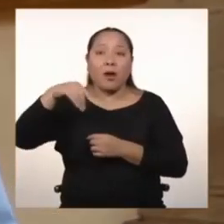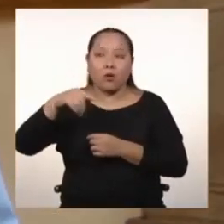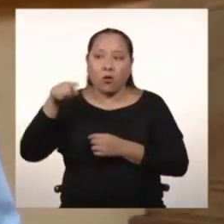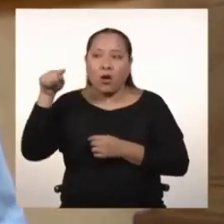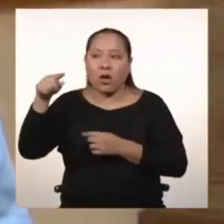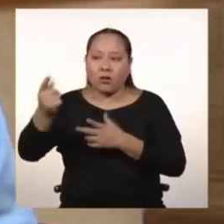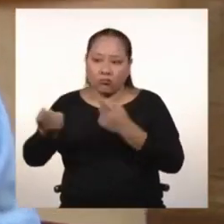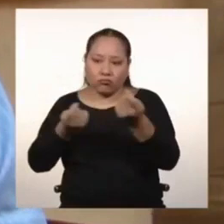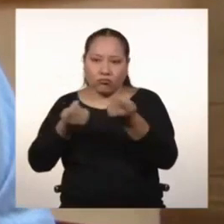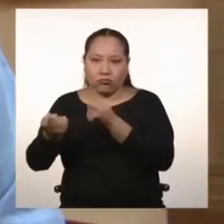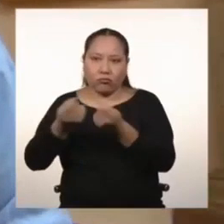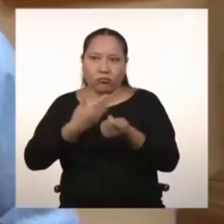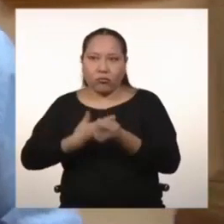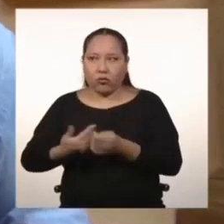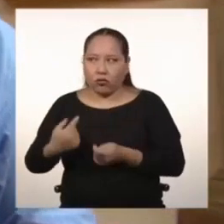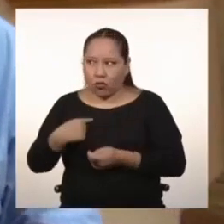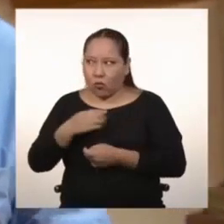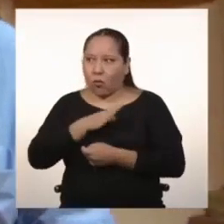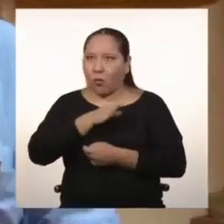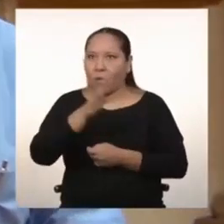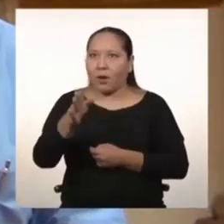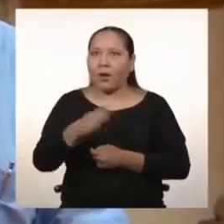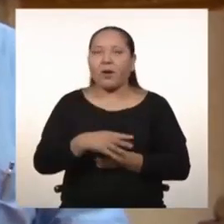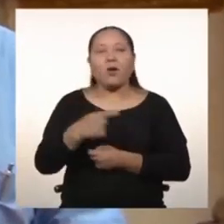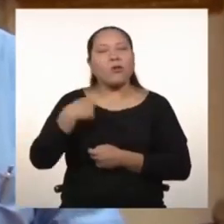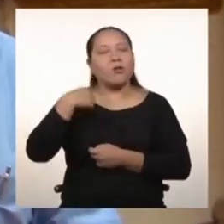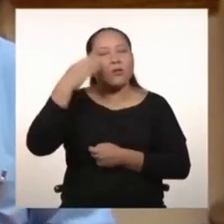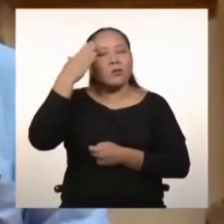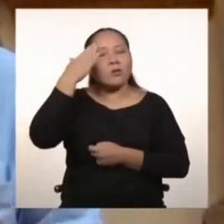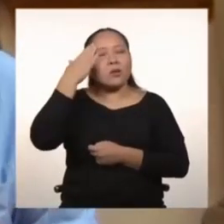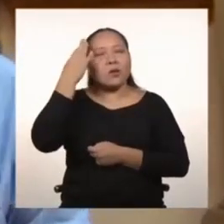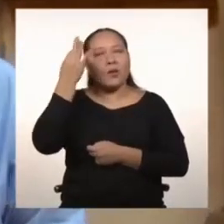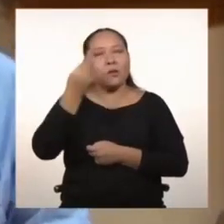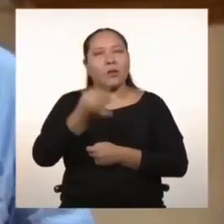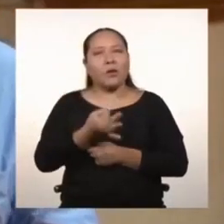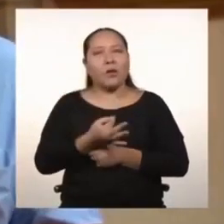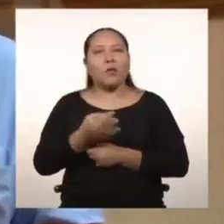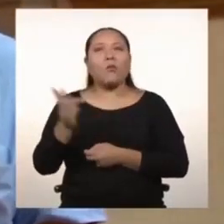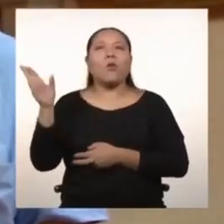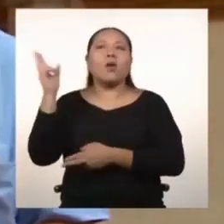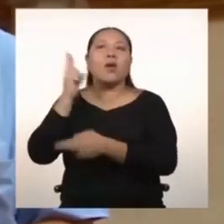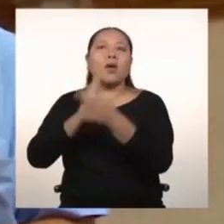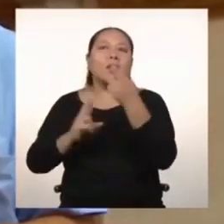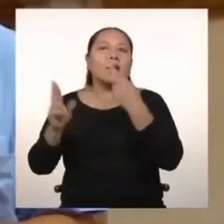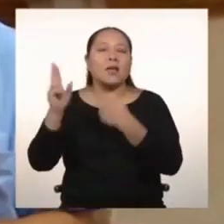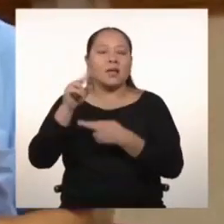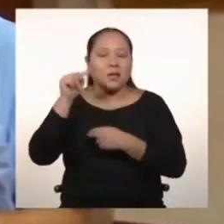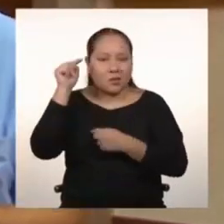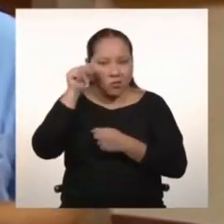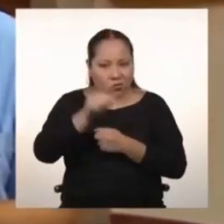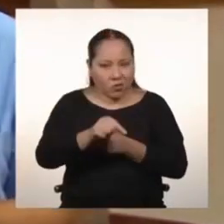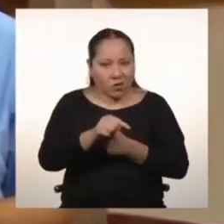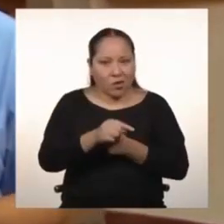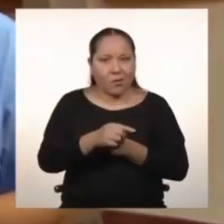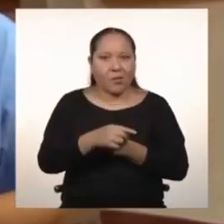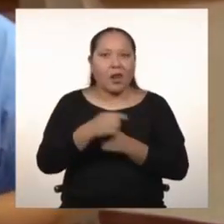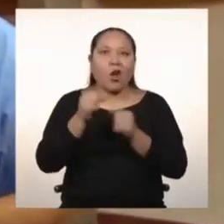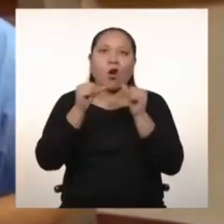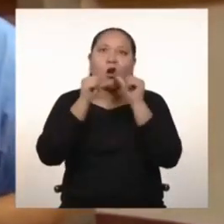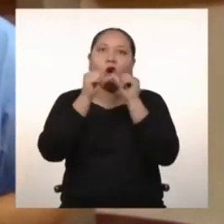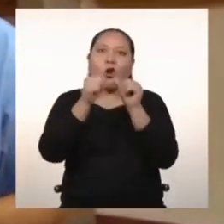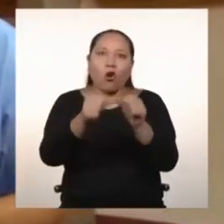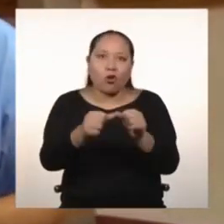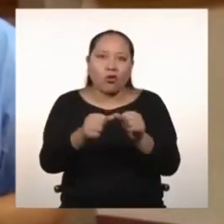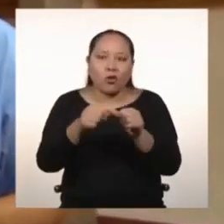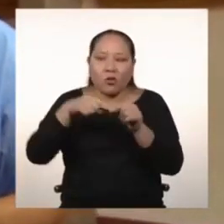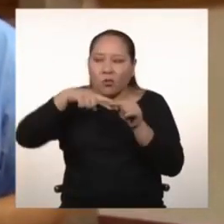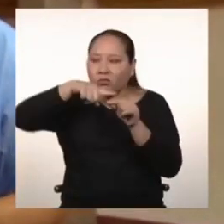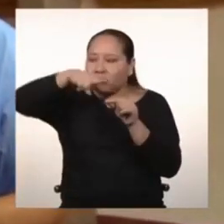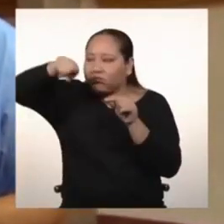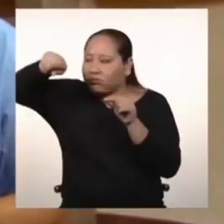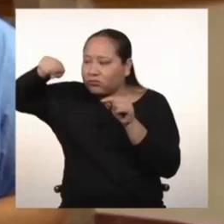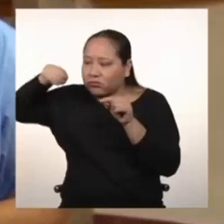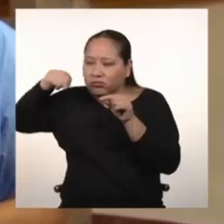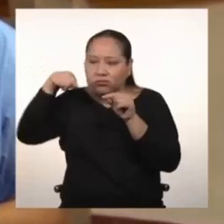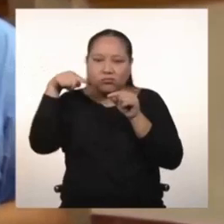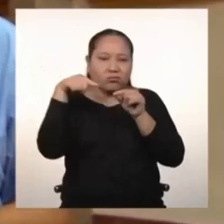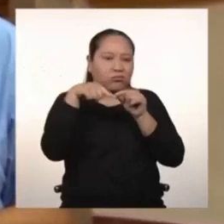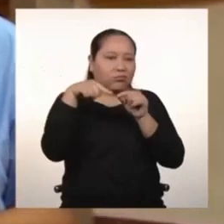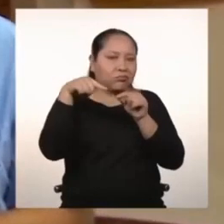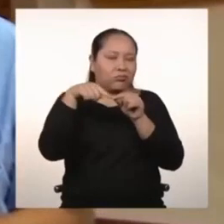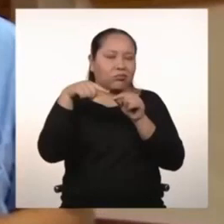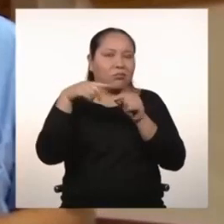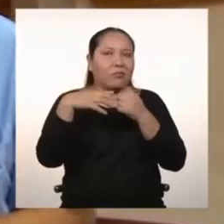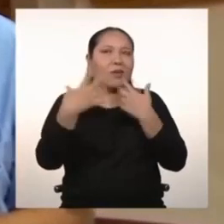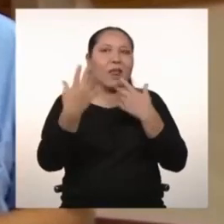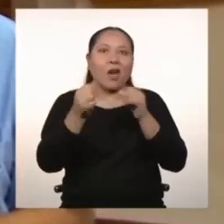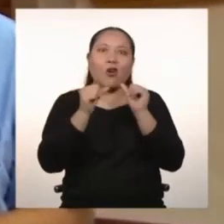Entonces yo creo que me voy para allá y estoy seguro que voy a regresar donde usted, haciendo una especie de círculo